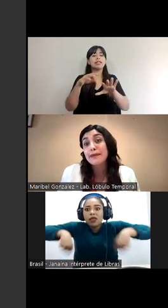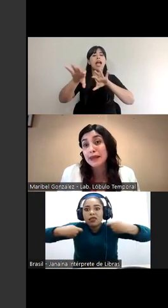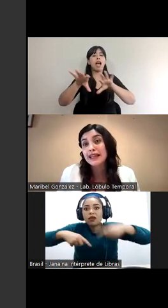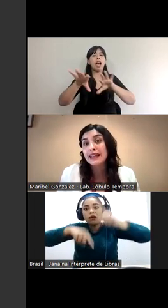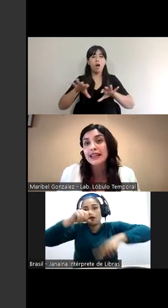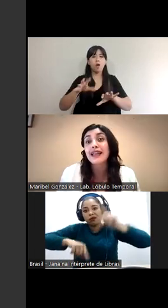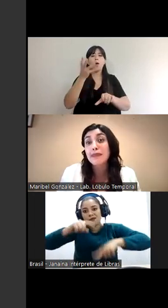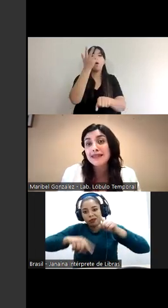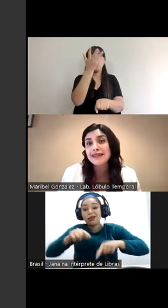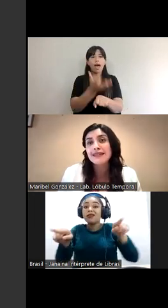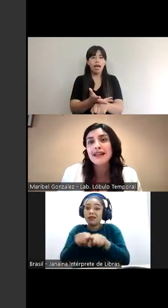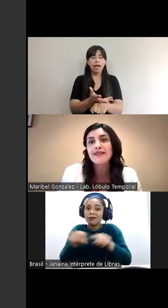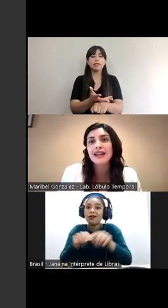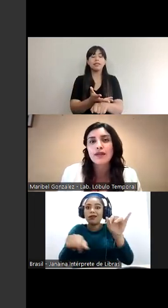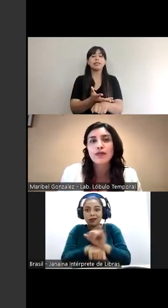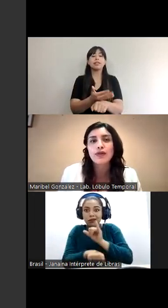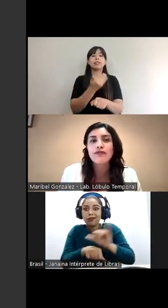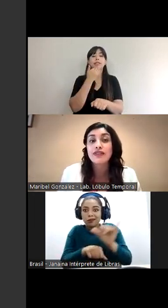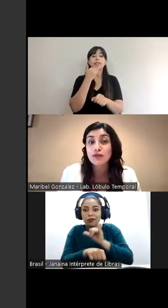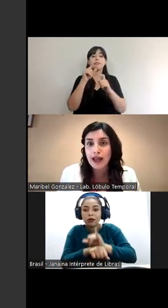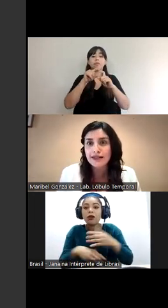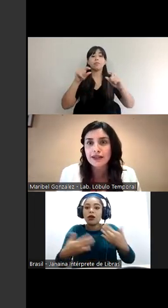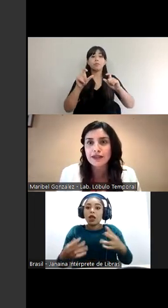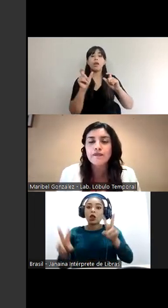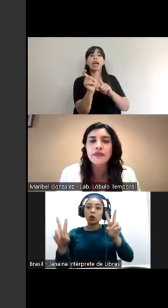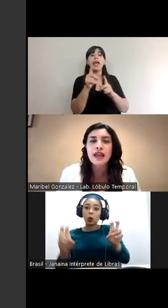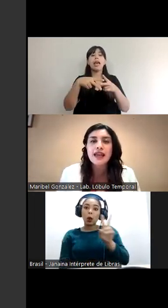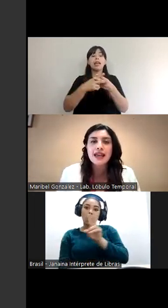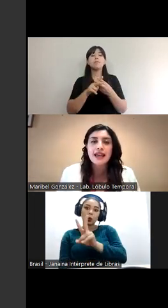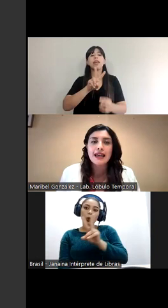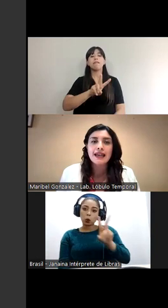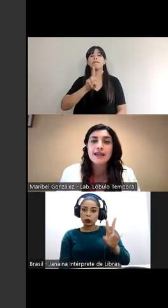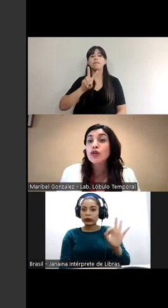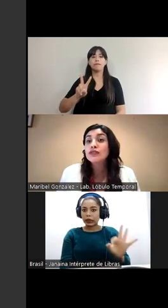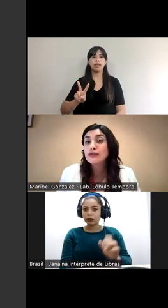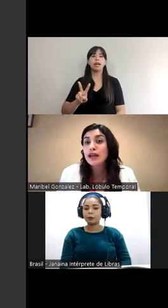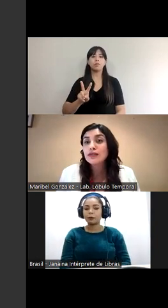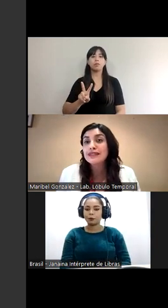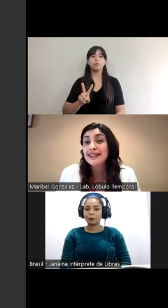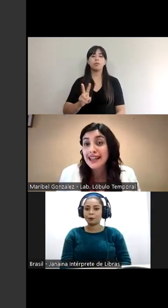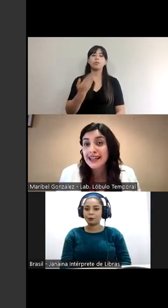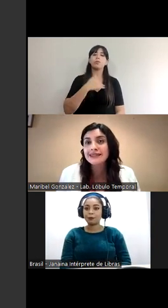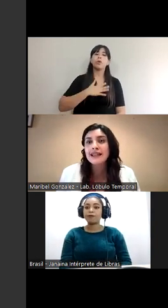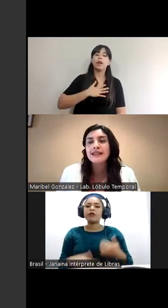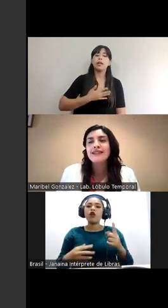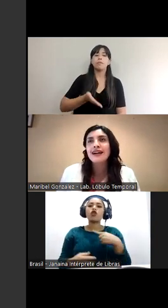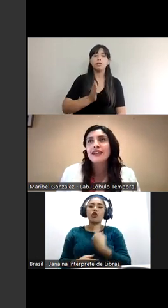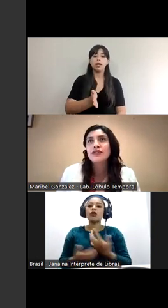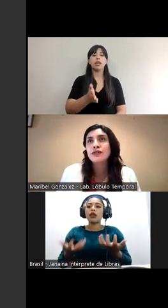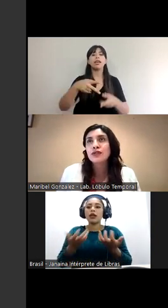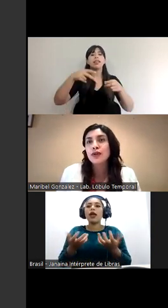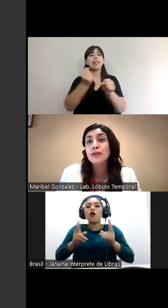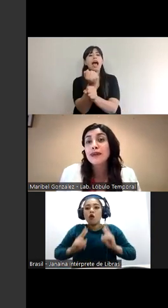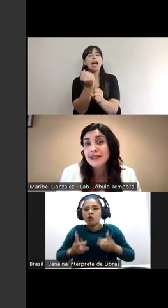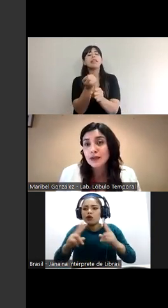las herramientas que indica además es el vernáculo visual, ¿cierto? Queremos continuar con talleres,